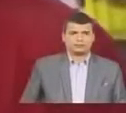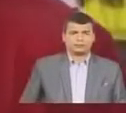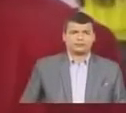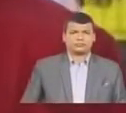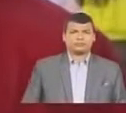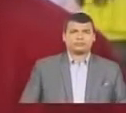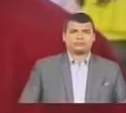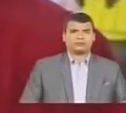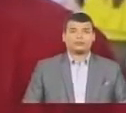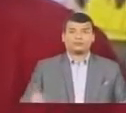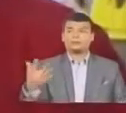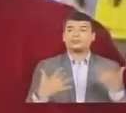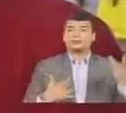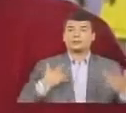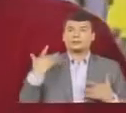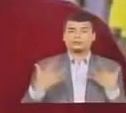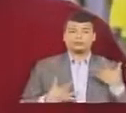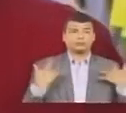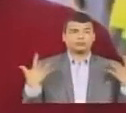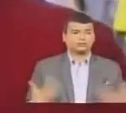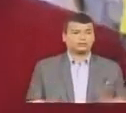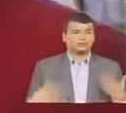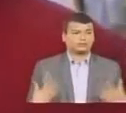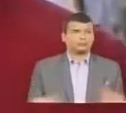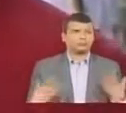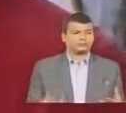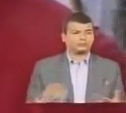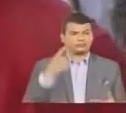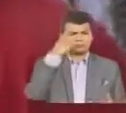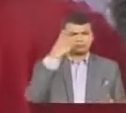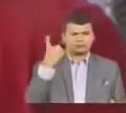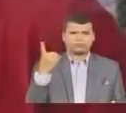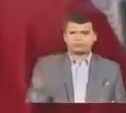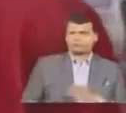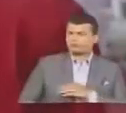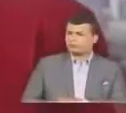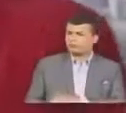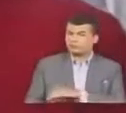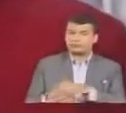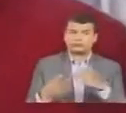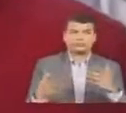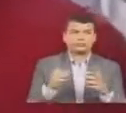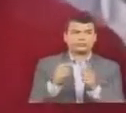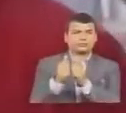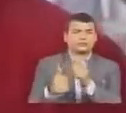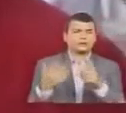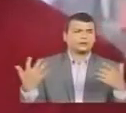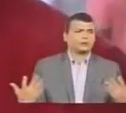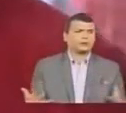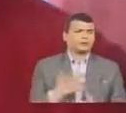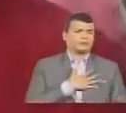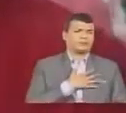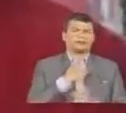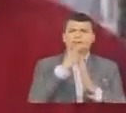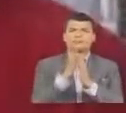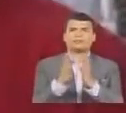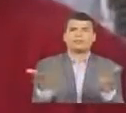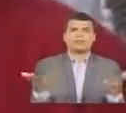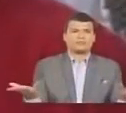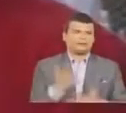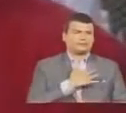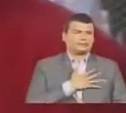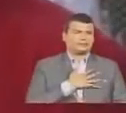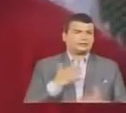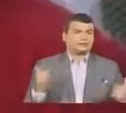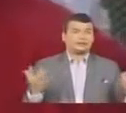Siempre es muy emocionante, es uno poder pasar, eso es una felicidad que no se puede decir en palabras. Y